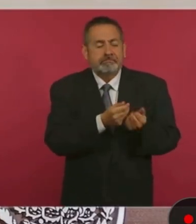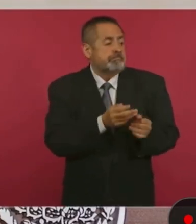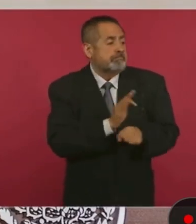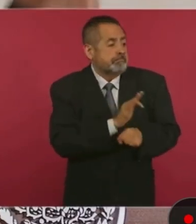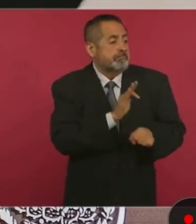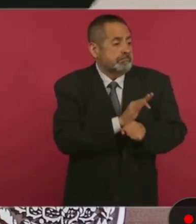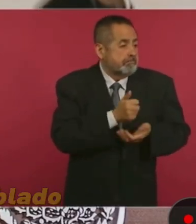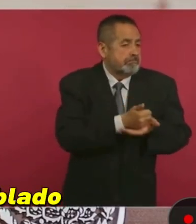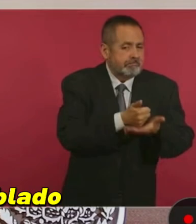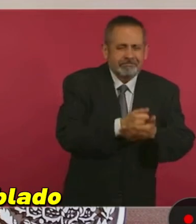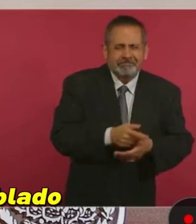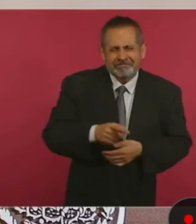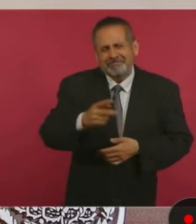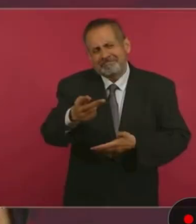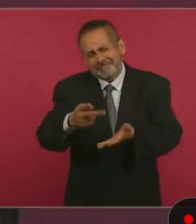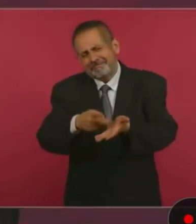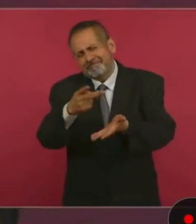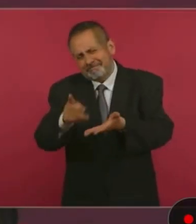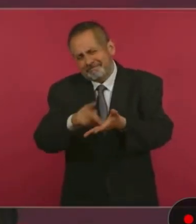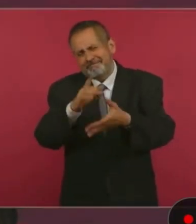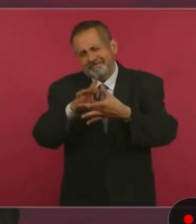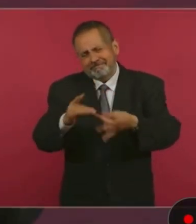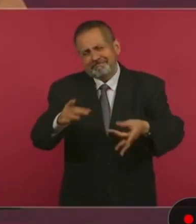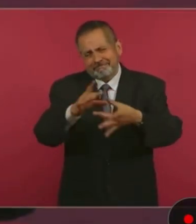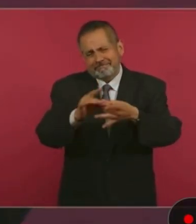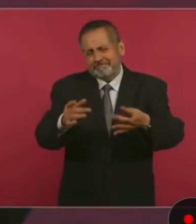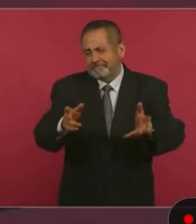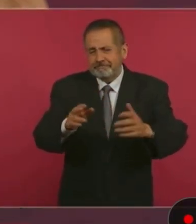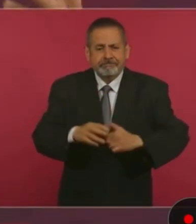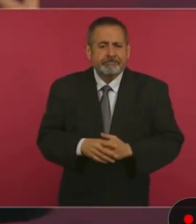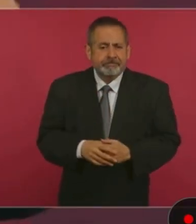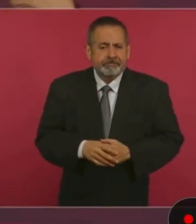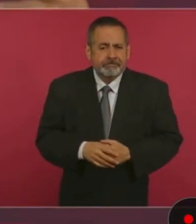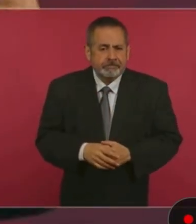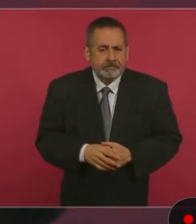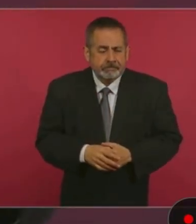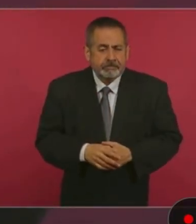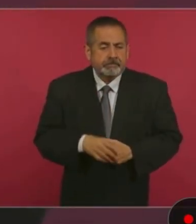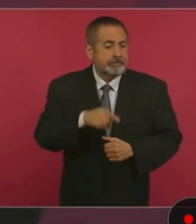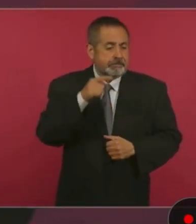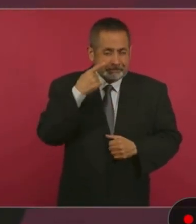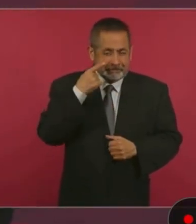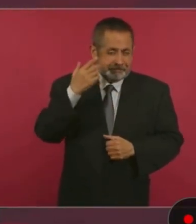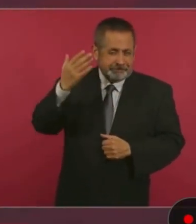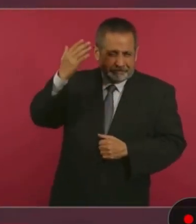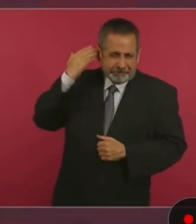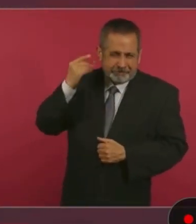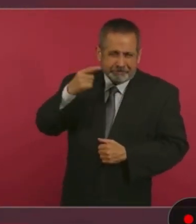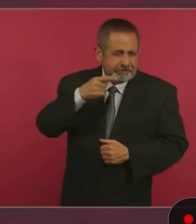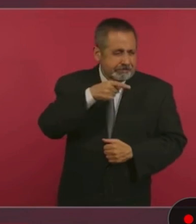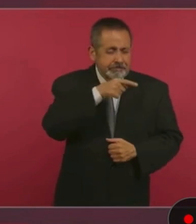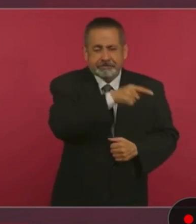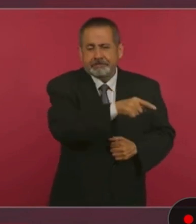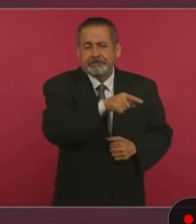conservadurismo. Ya hemos hablado que cuando negocia